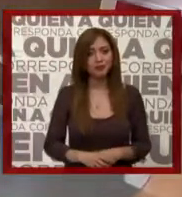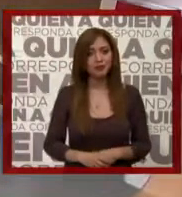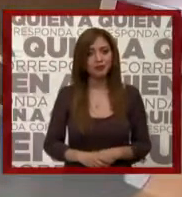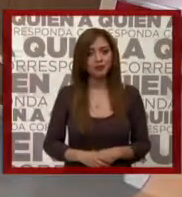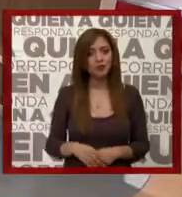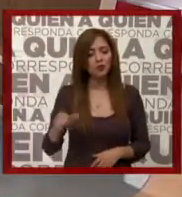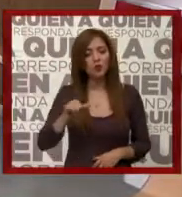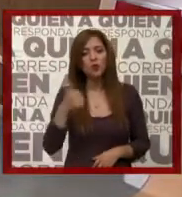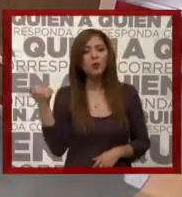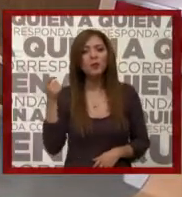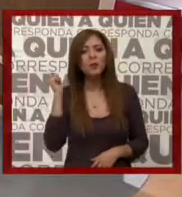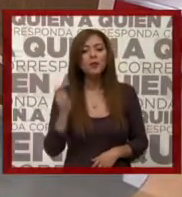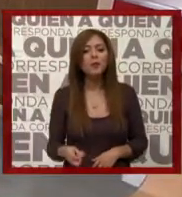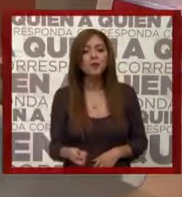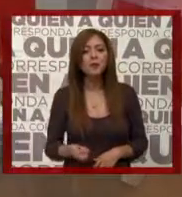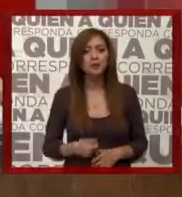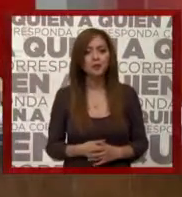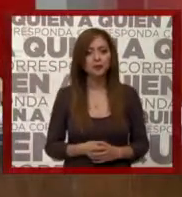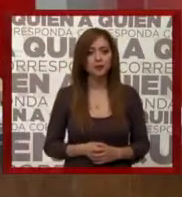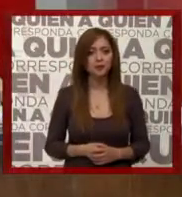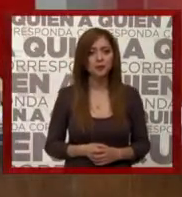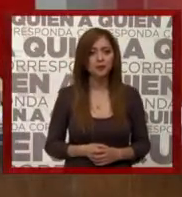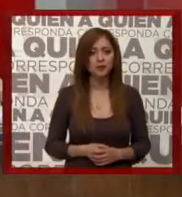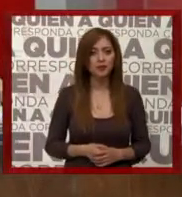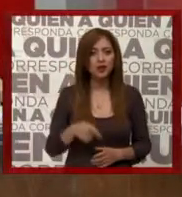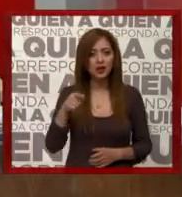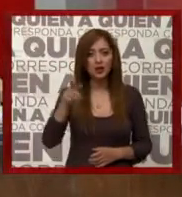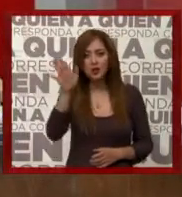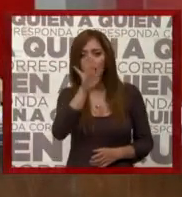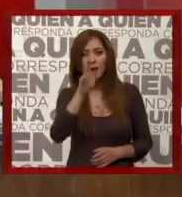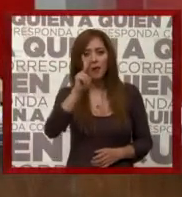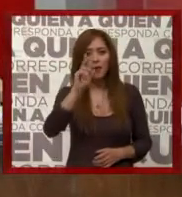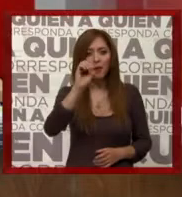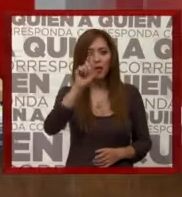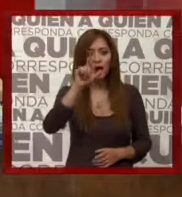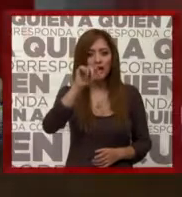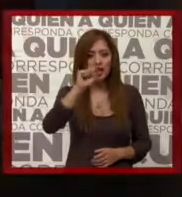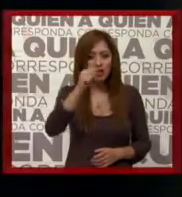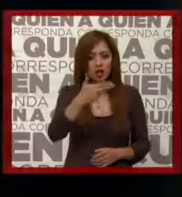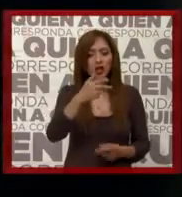tenemos? Esto sale con polish y un poco de pintura.